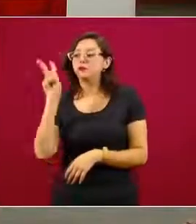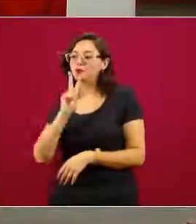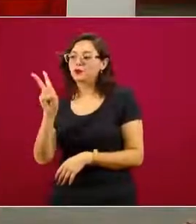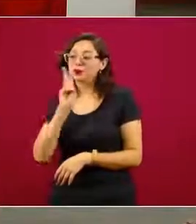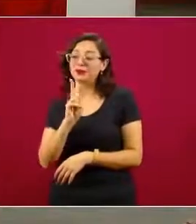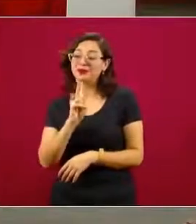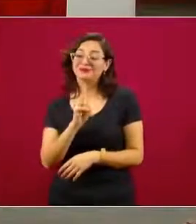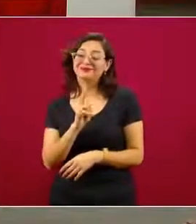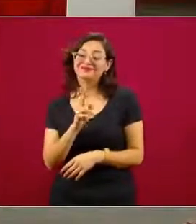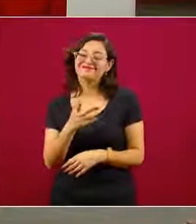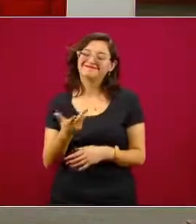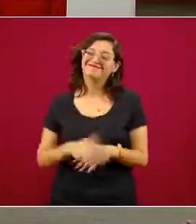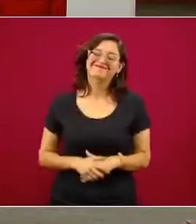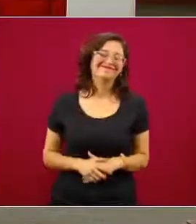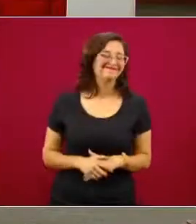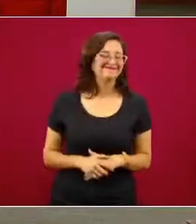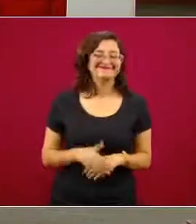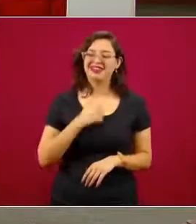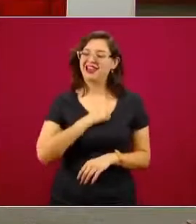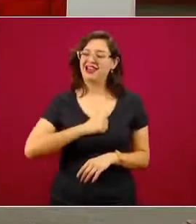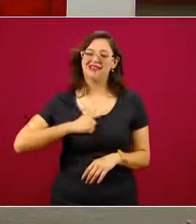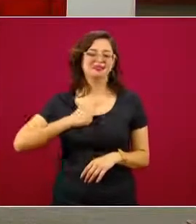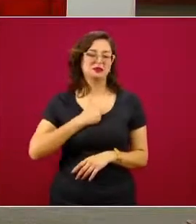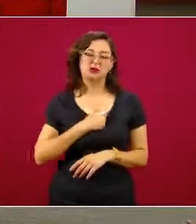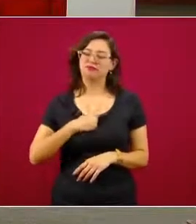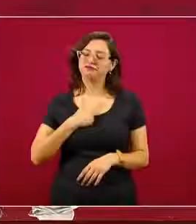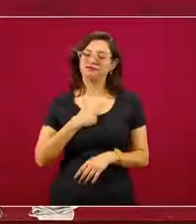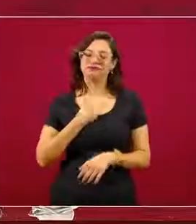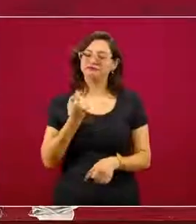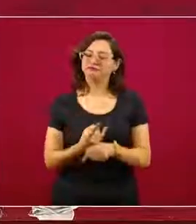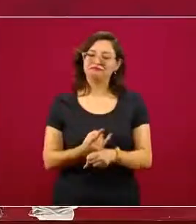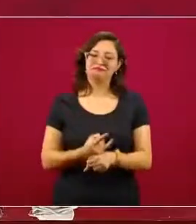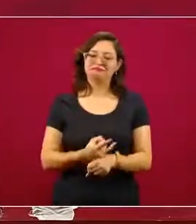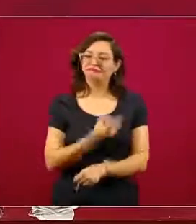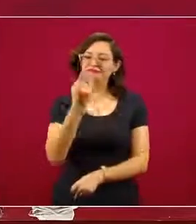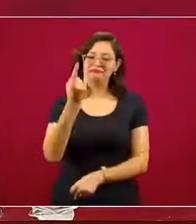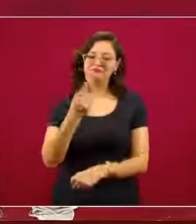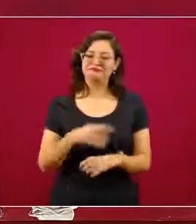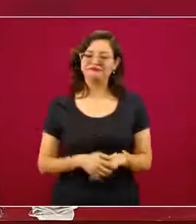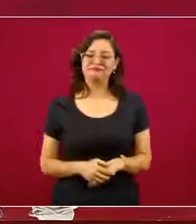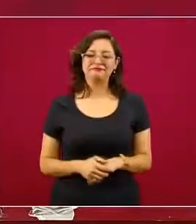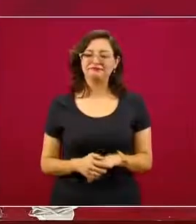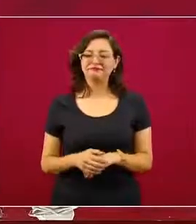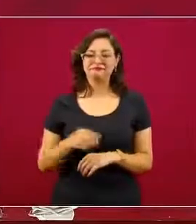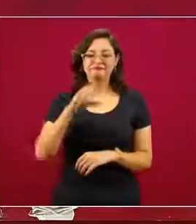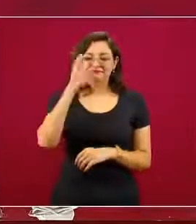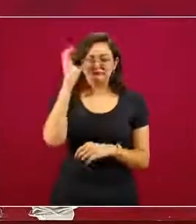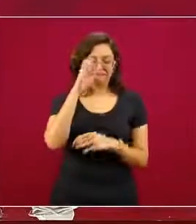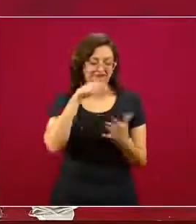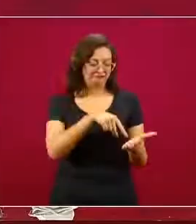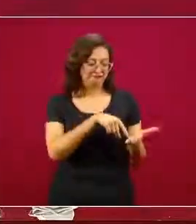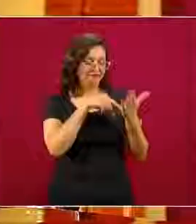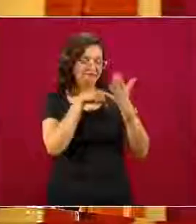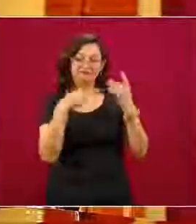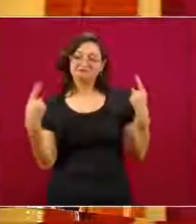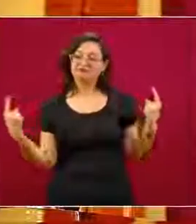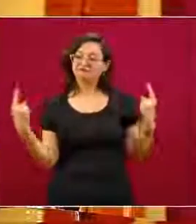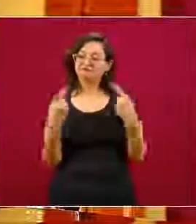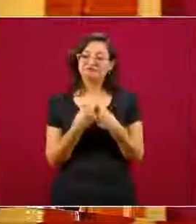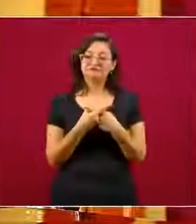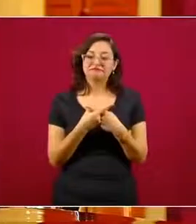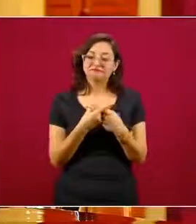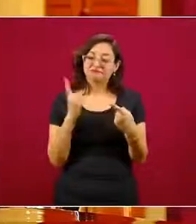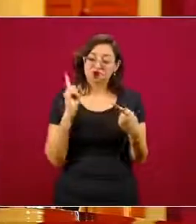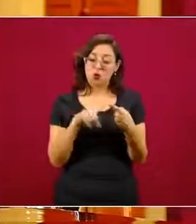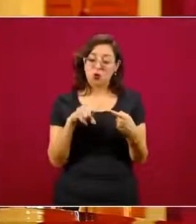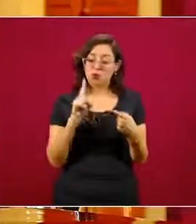desafortunadamente no corresponde con la realidad de la evidencia científica sobre este virus. Por muchas razones. En